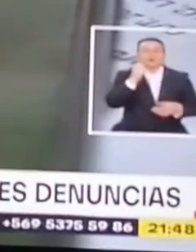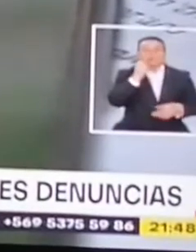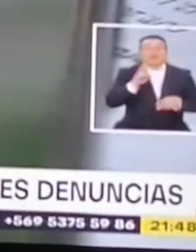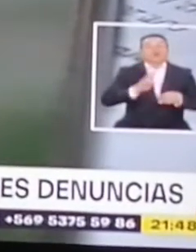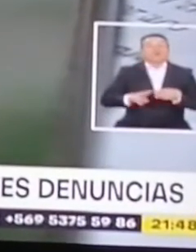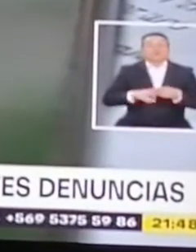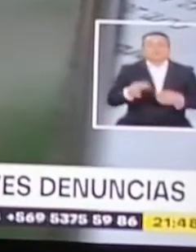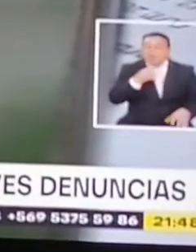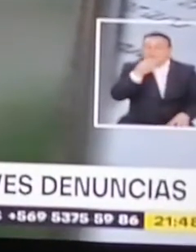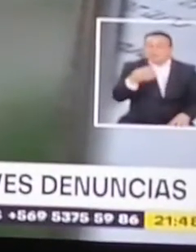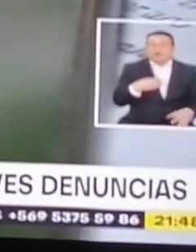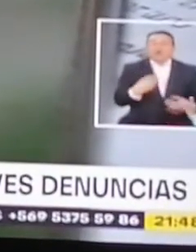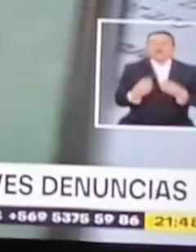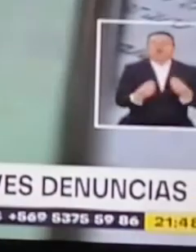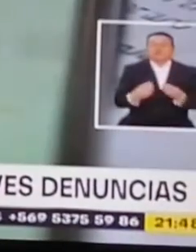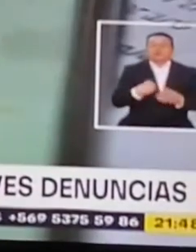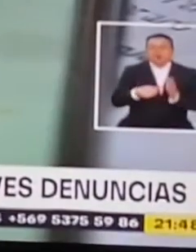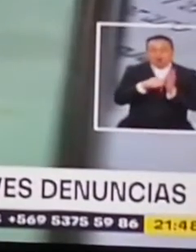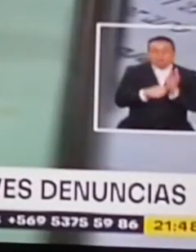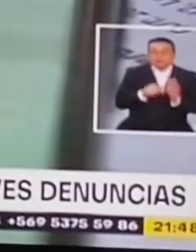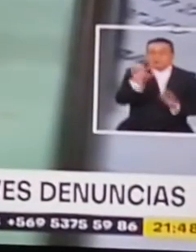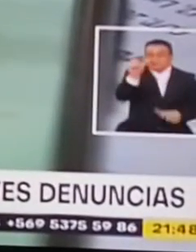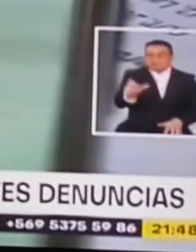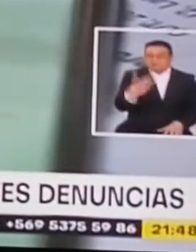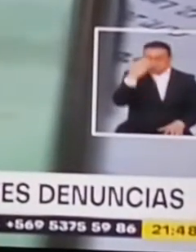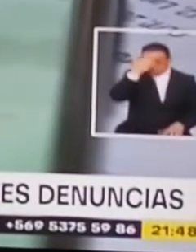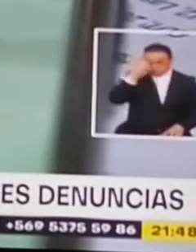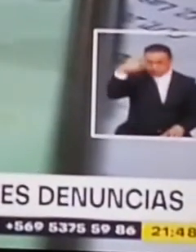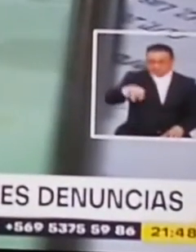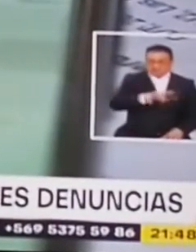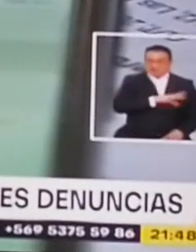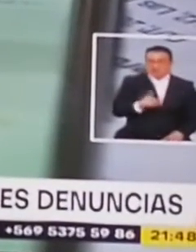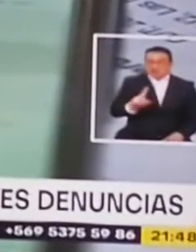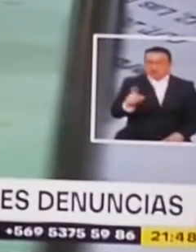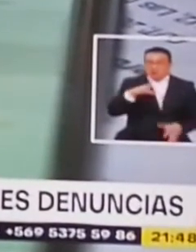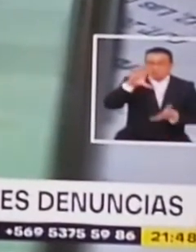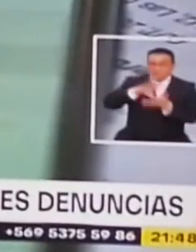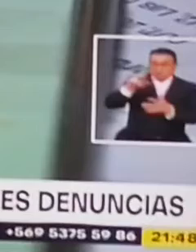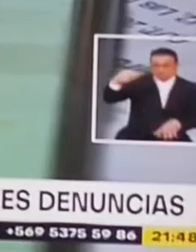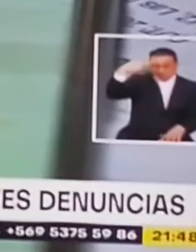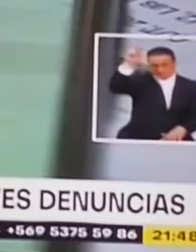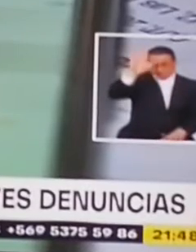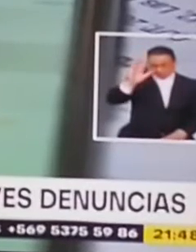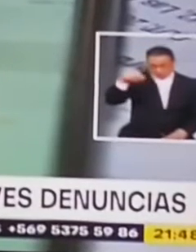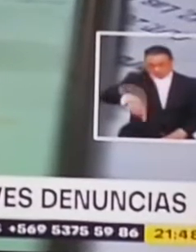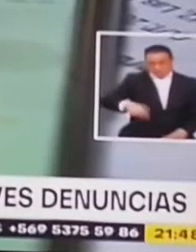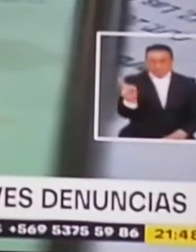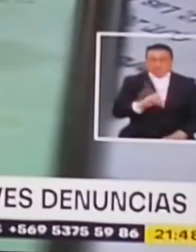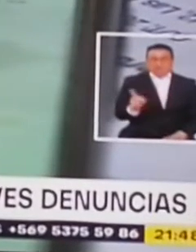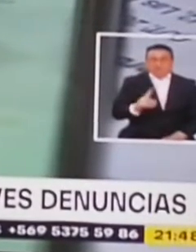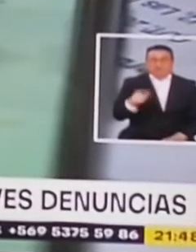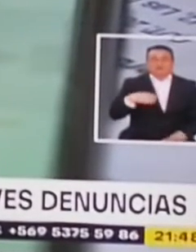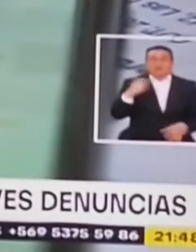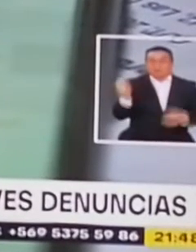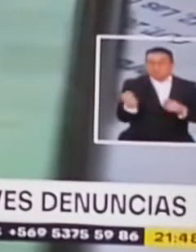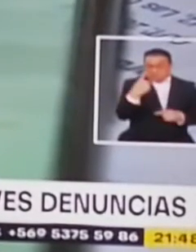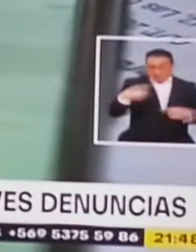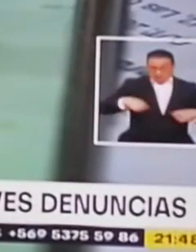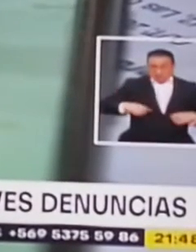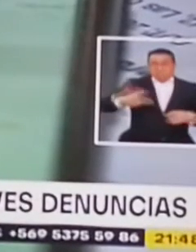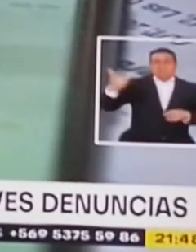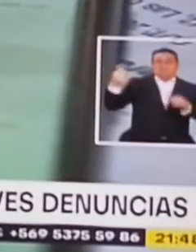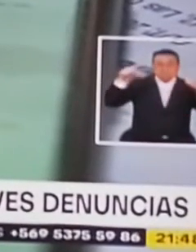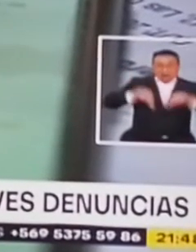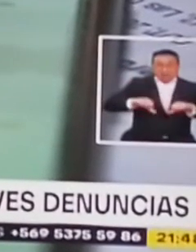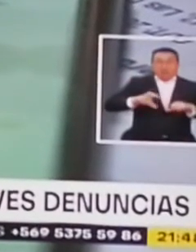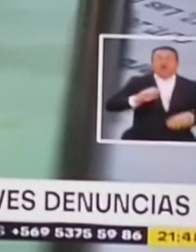Es que dime cómo me voy a operar con una persona que no es cirujana aquí en Chile, que está en su país, sí. Pero si la primera no quedó bien, dime con qué